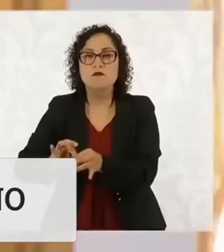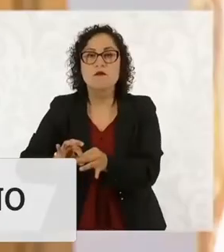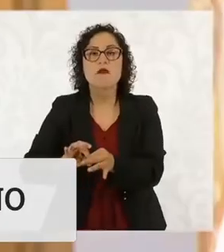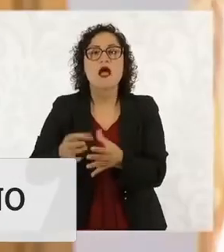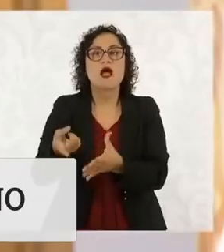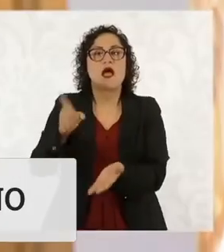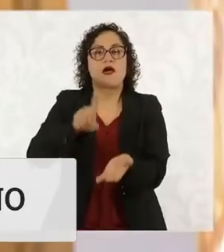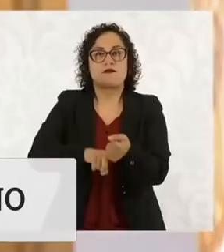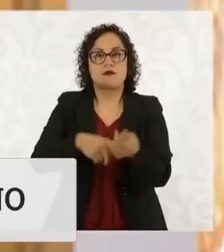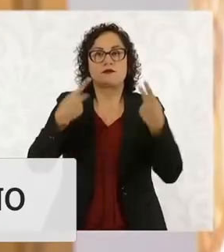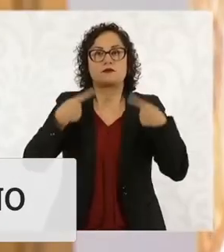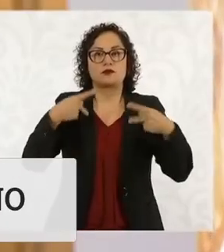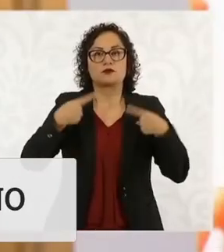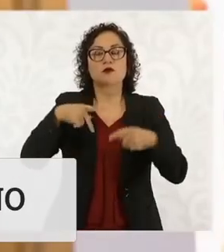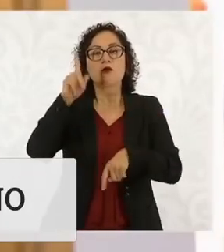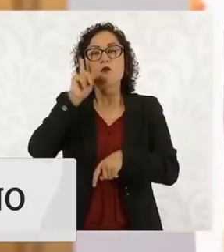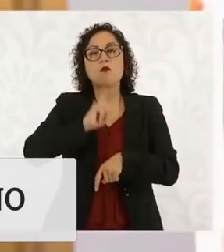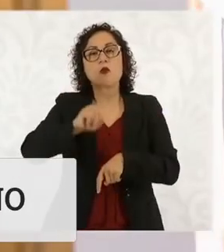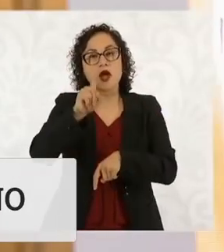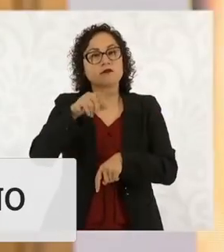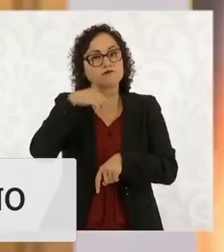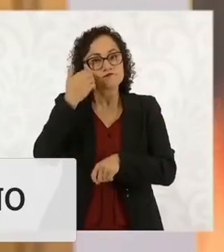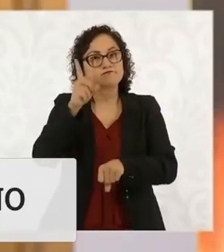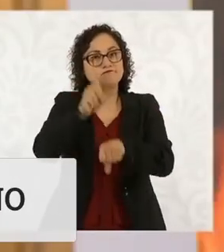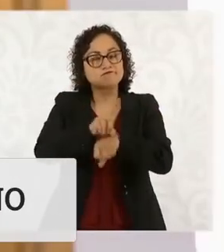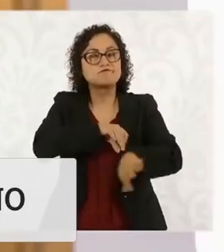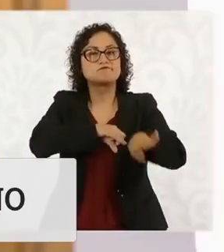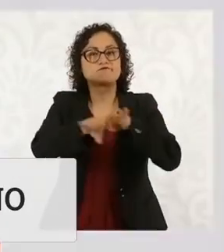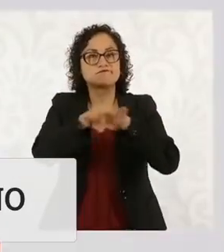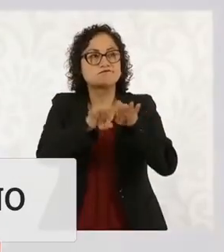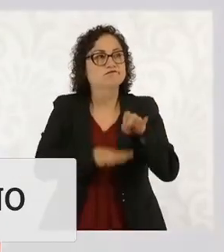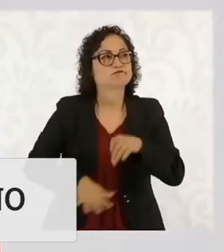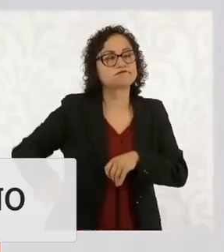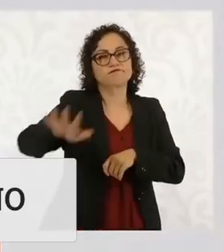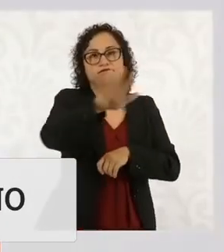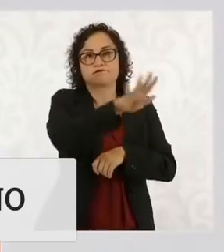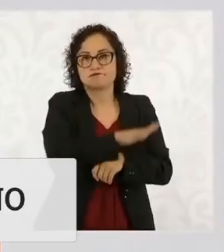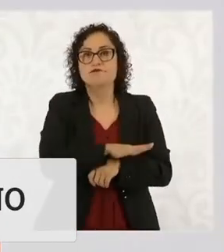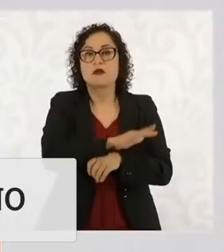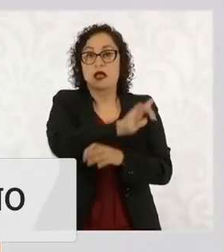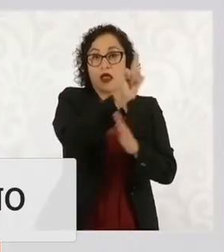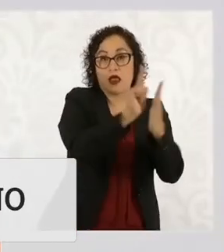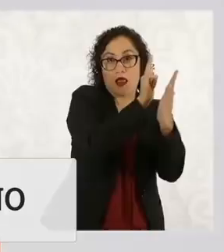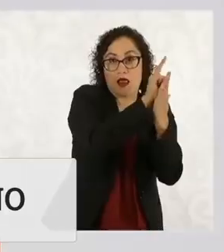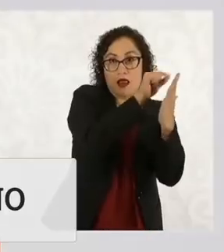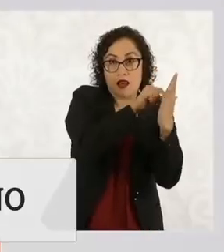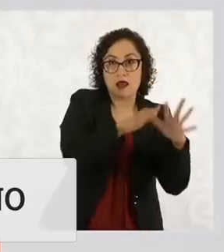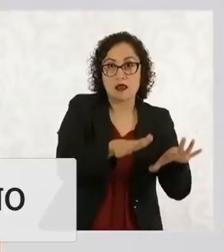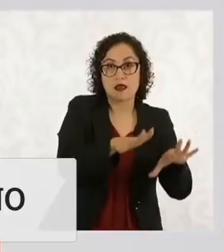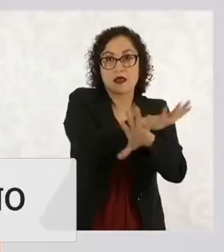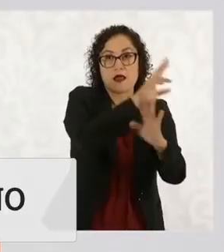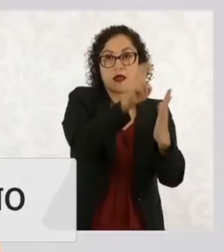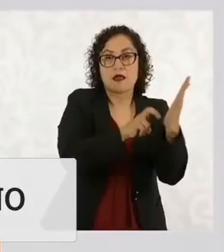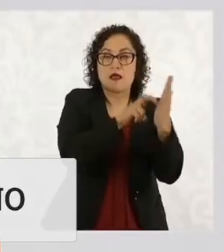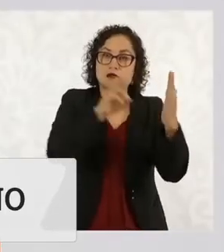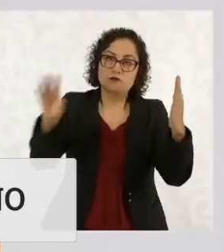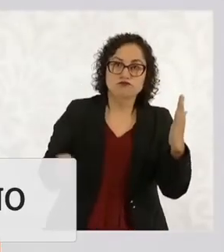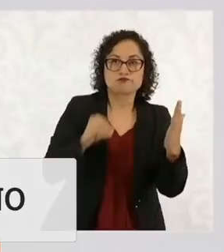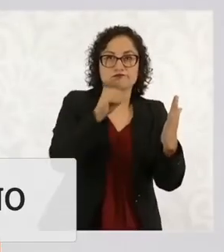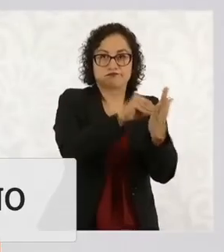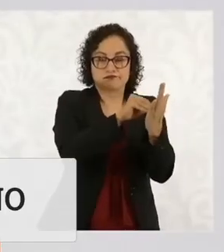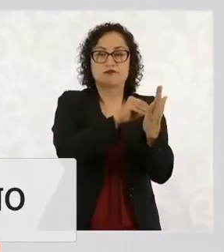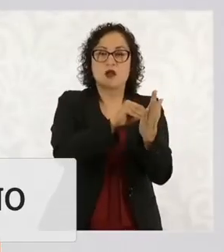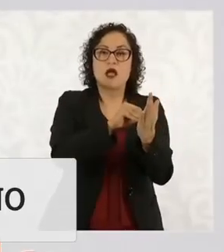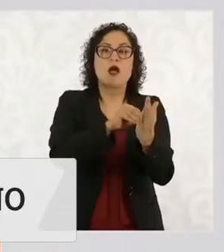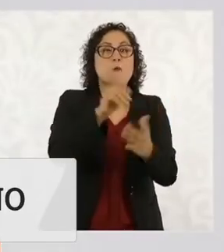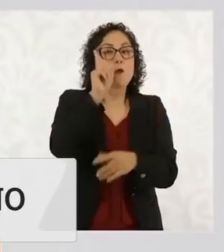voluntarias tejedoras de la patria. Modificamos la ley para que sean reconocidas efemérides de heroínas de la